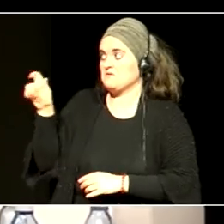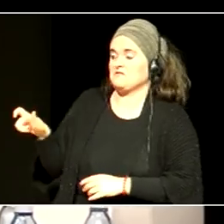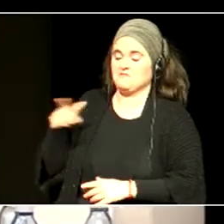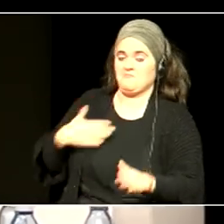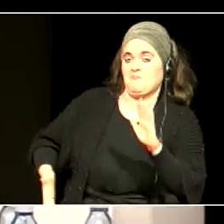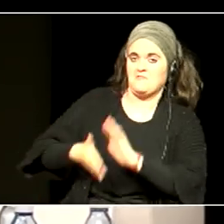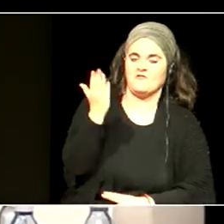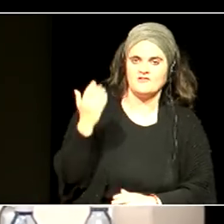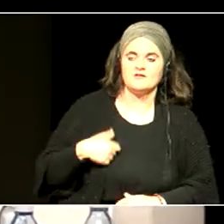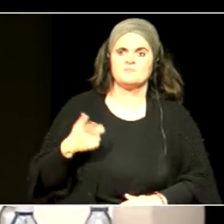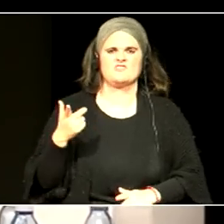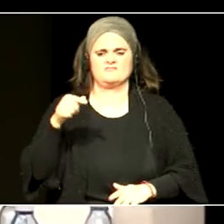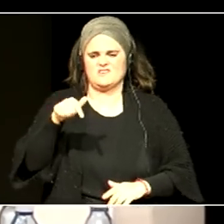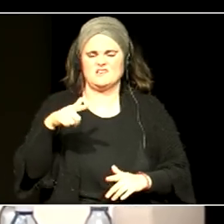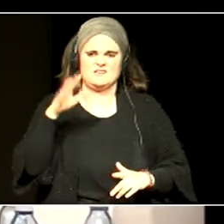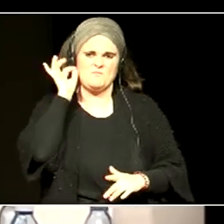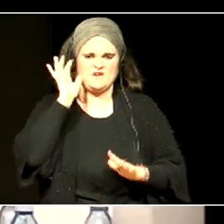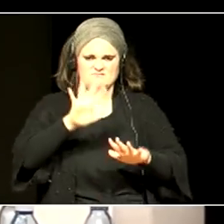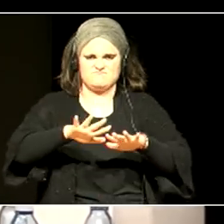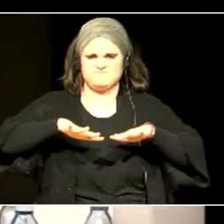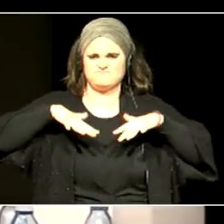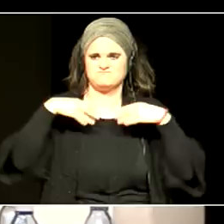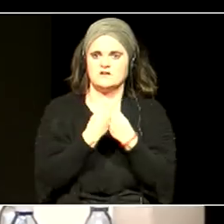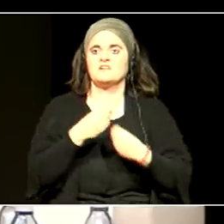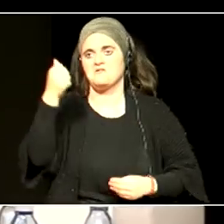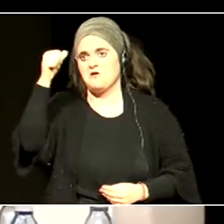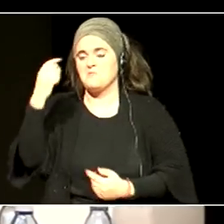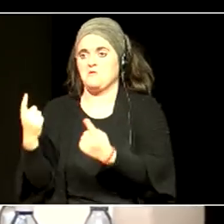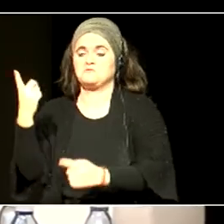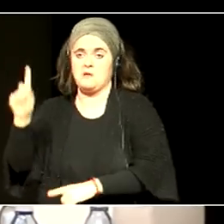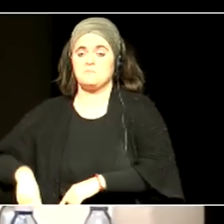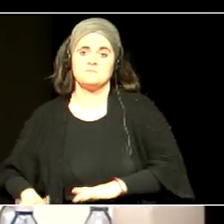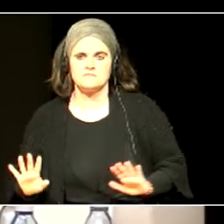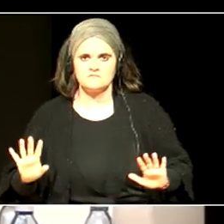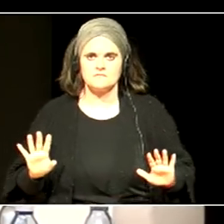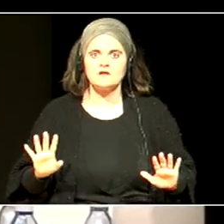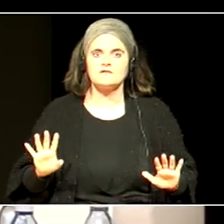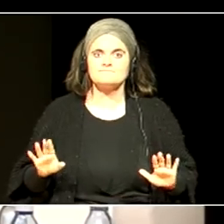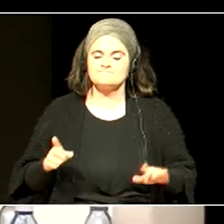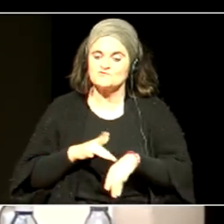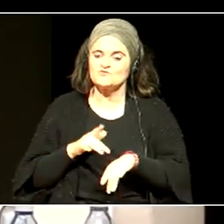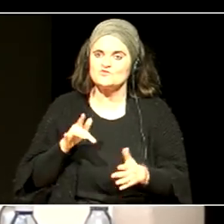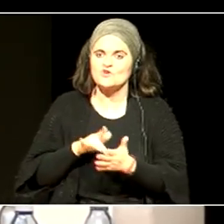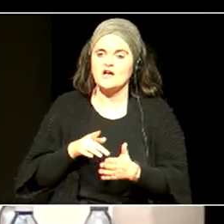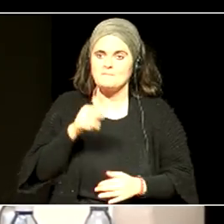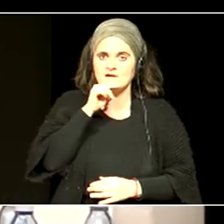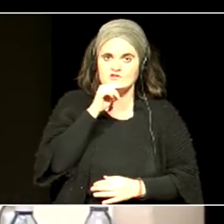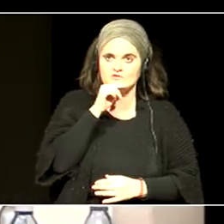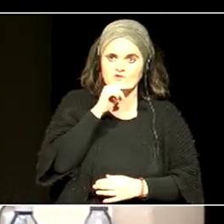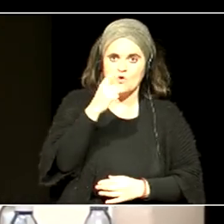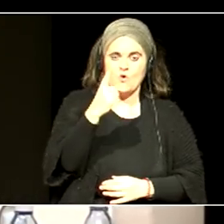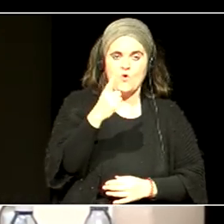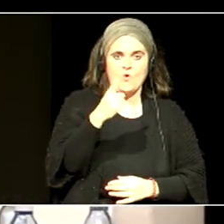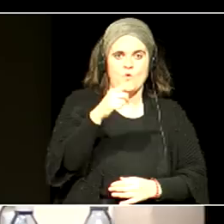bien pero estábamos enum pilla guison uden pero luego llega la hora de ir al bá igualdad un hombre un